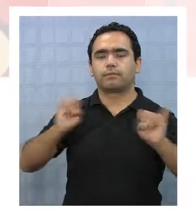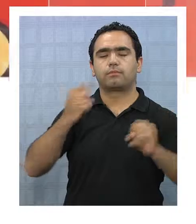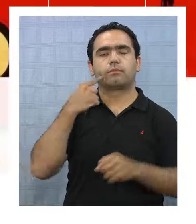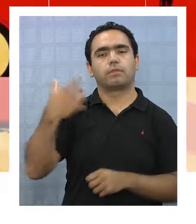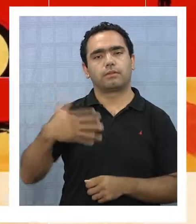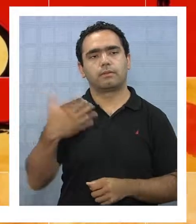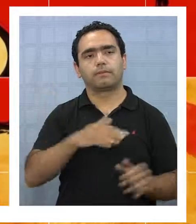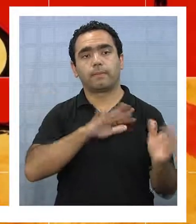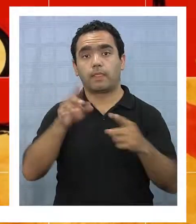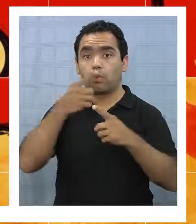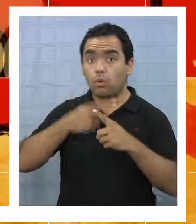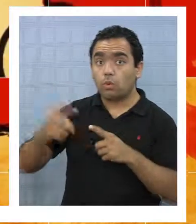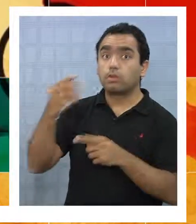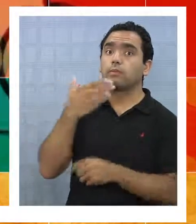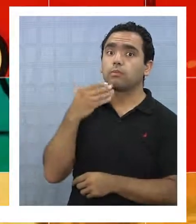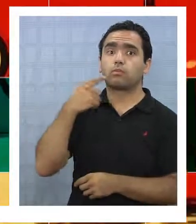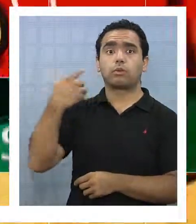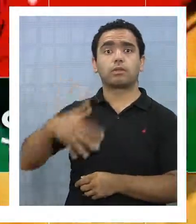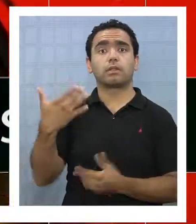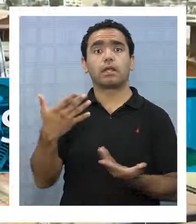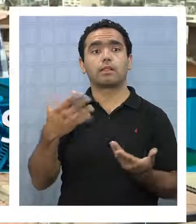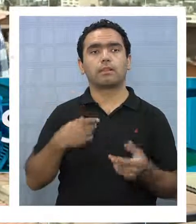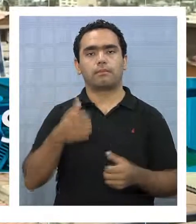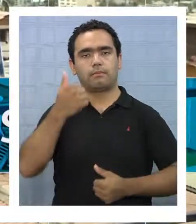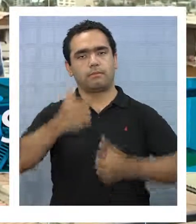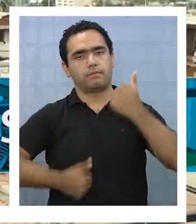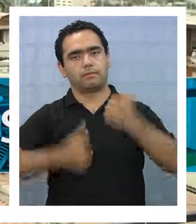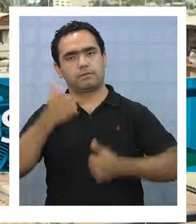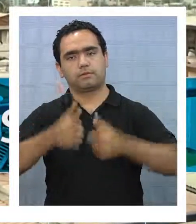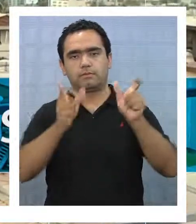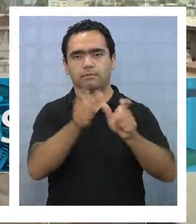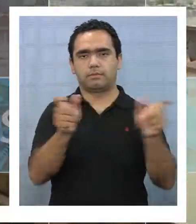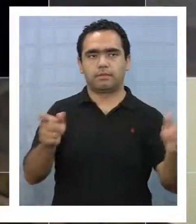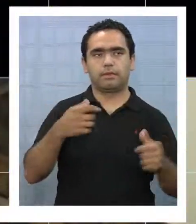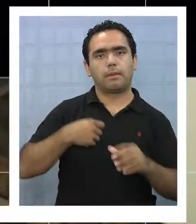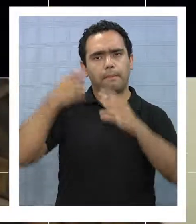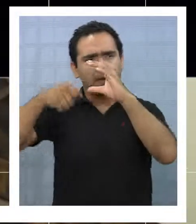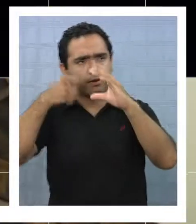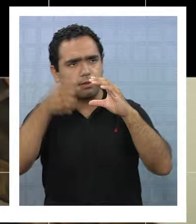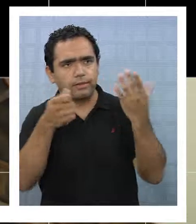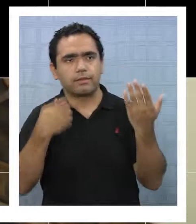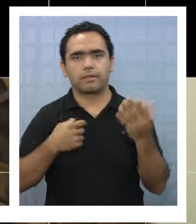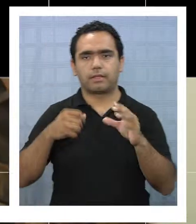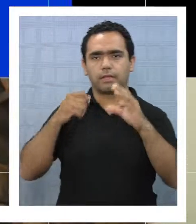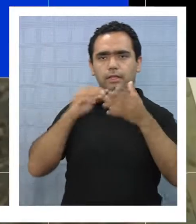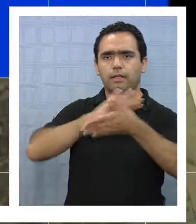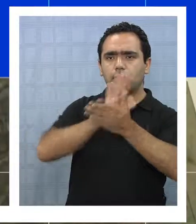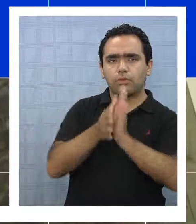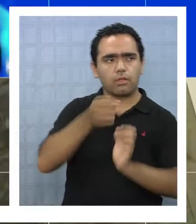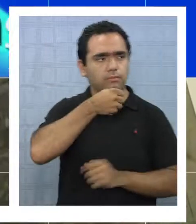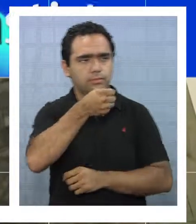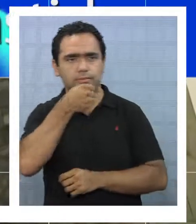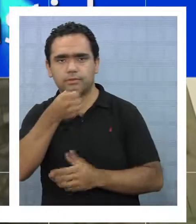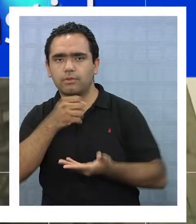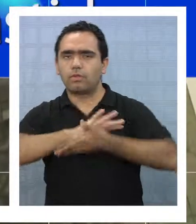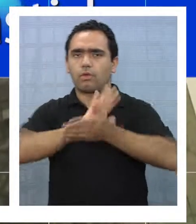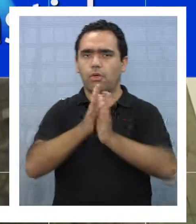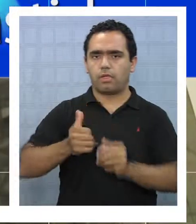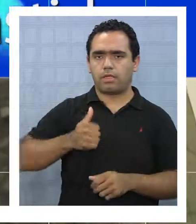El otro gran pilar de Iquique Televisión son sus profesionales, periodistas y reporteros, camarógrafos, editores, productores,